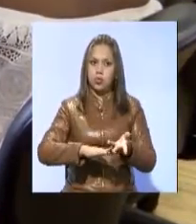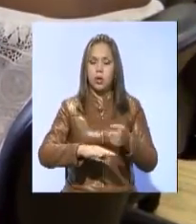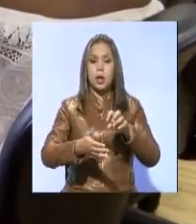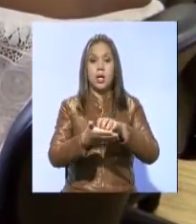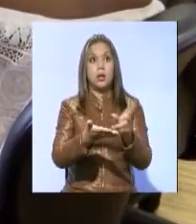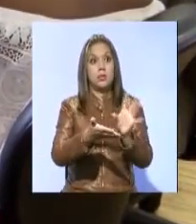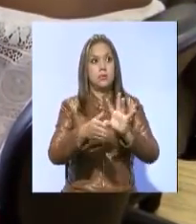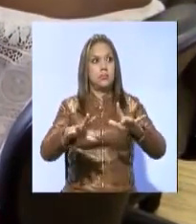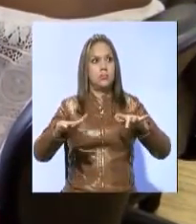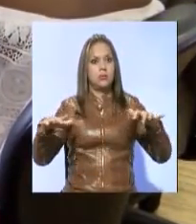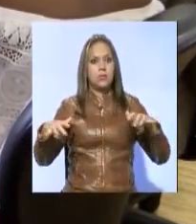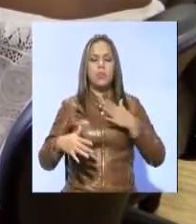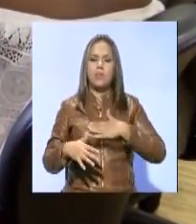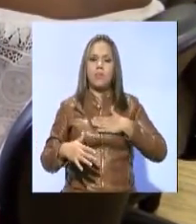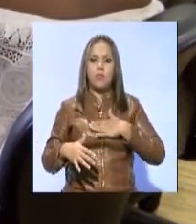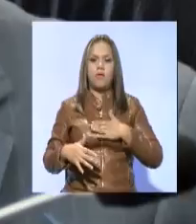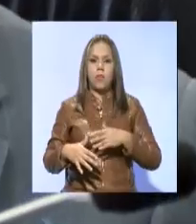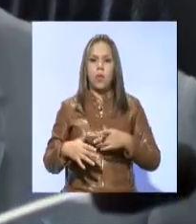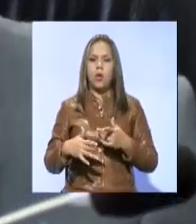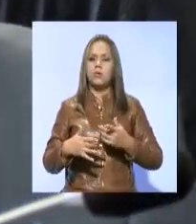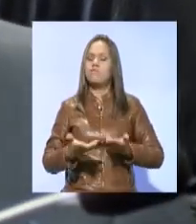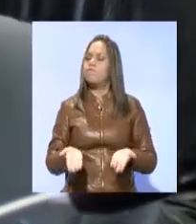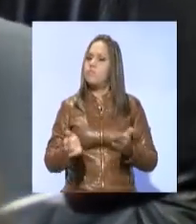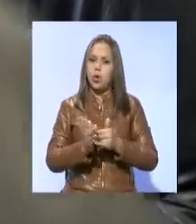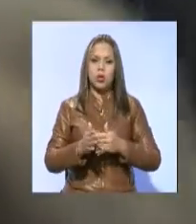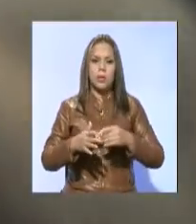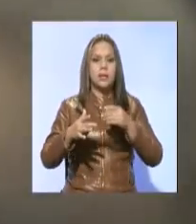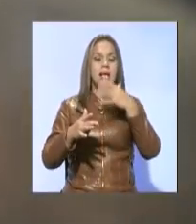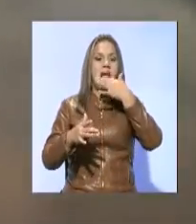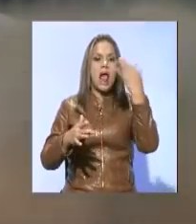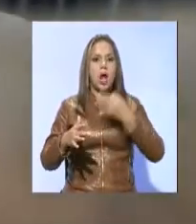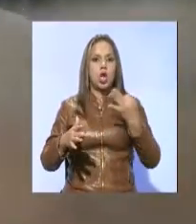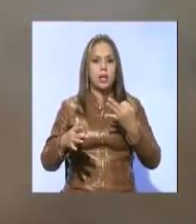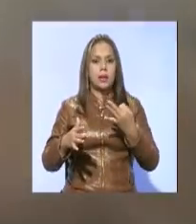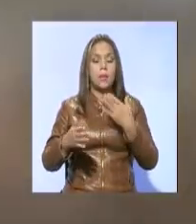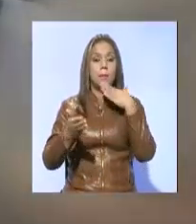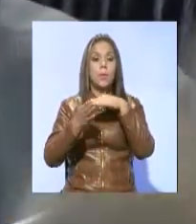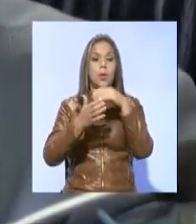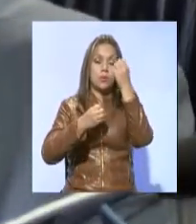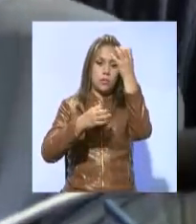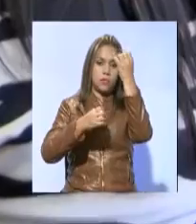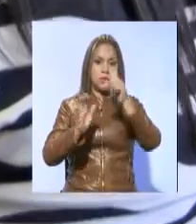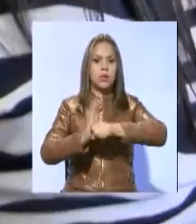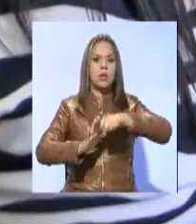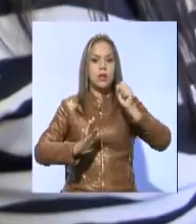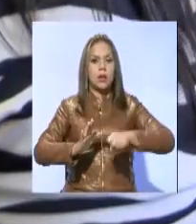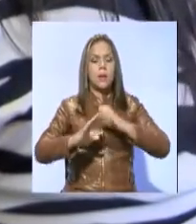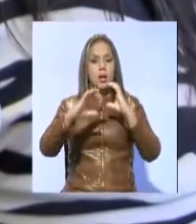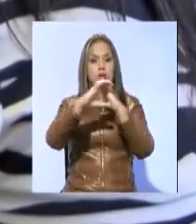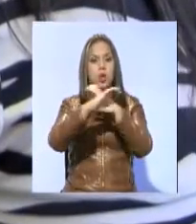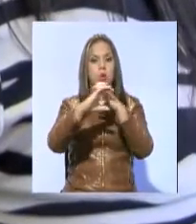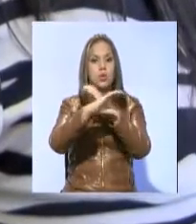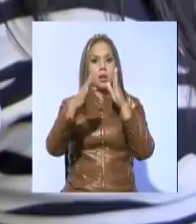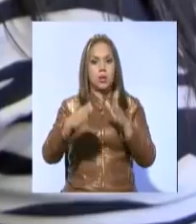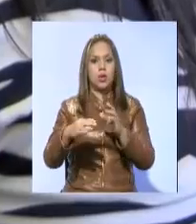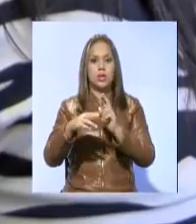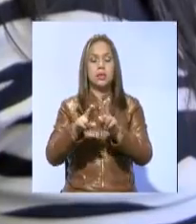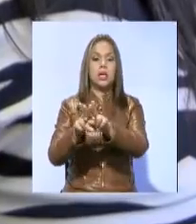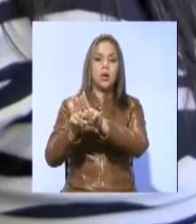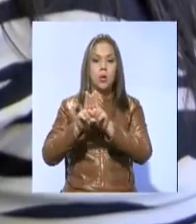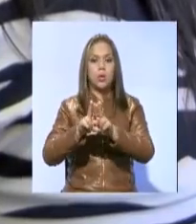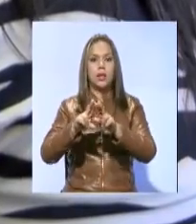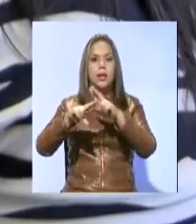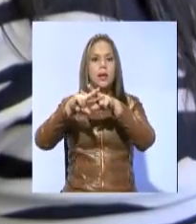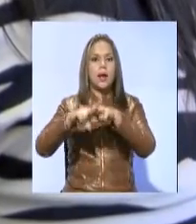del Parlamento ratificarse en varios puntos. En la obligación de entregar información de abogados y contadores a la Unidad de Análisis